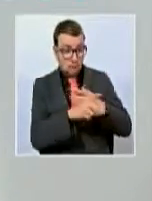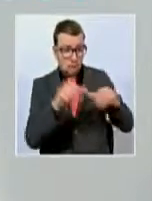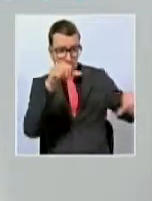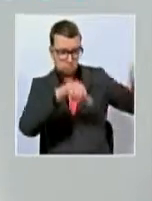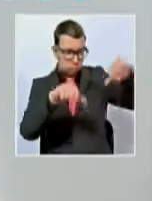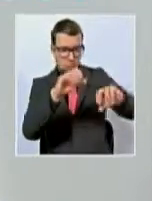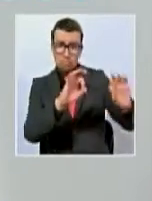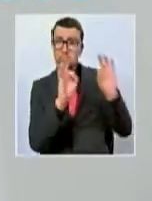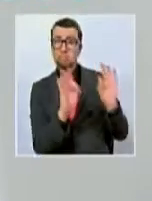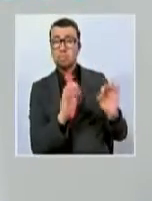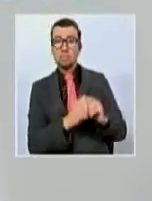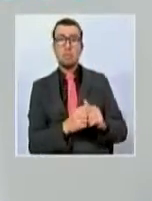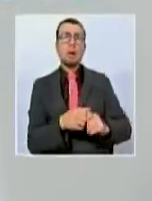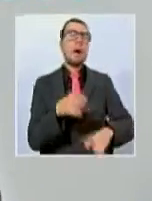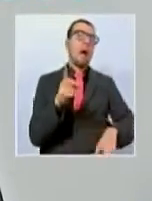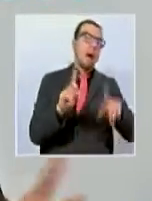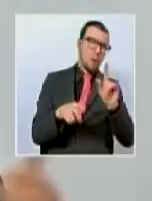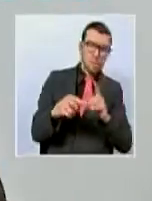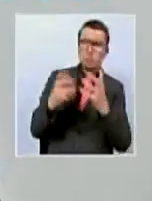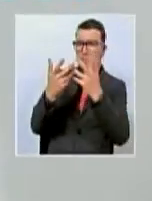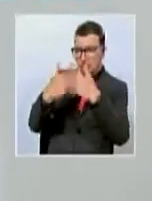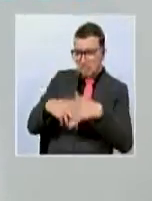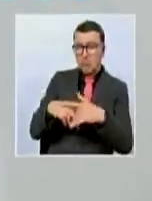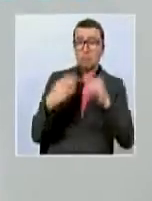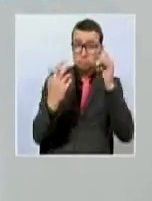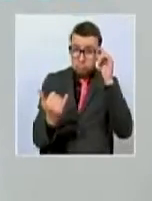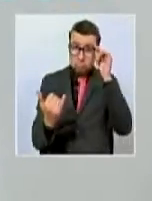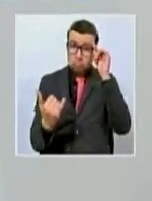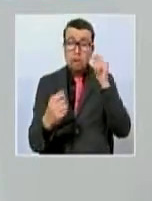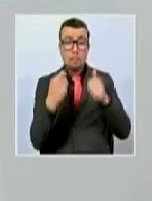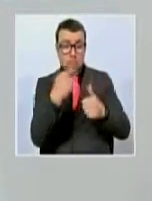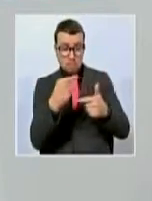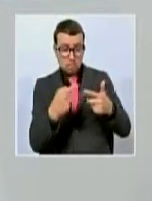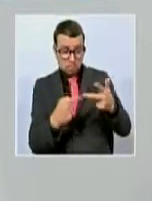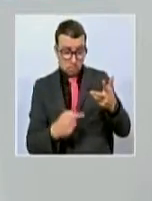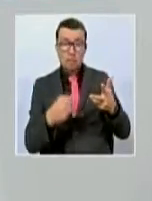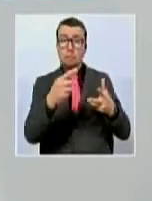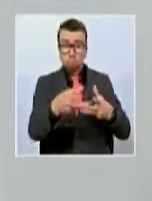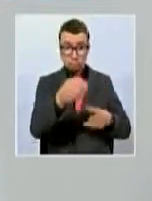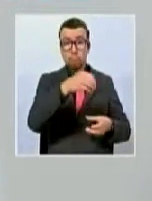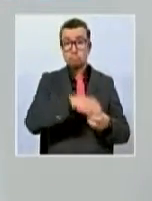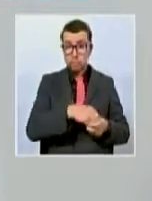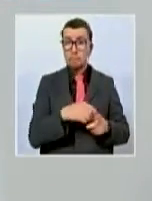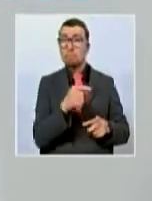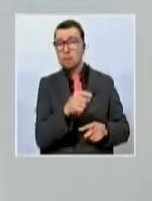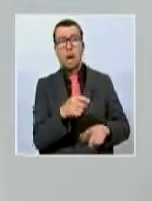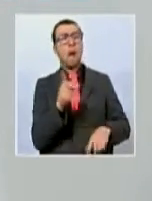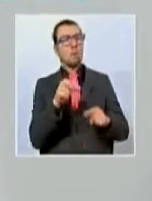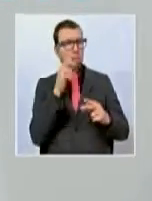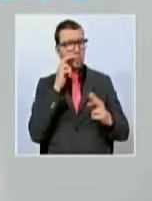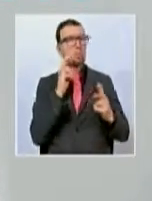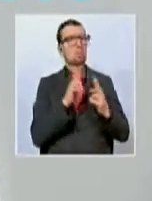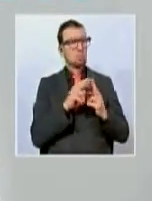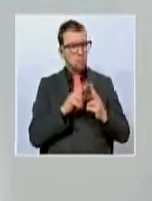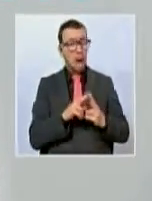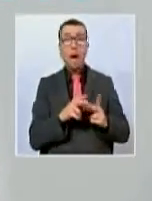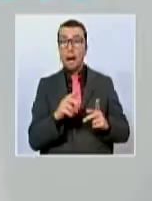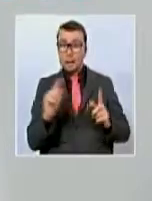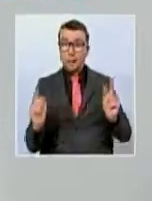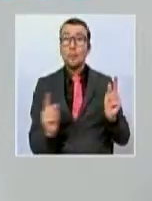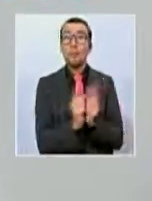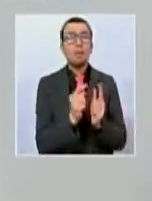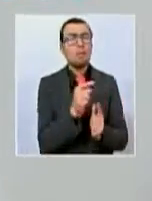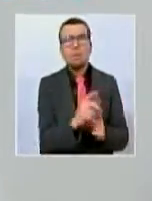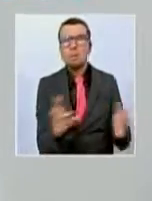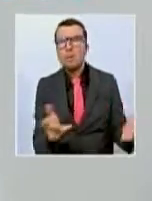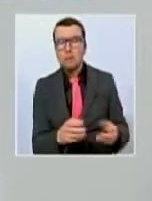laboratorios que tendrán productos en estas categorías, ¿no? Hay que decirlo también, y esos laboratorios reconocidos los pueden encontrar ustedes también